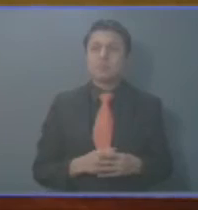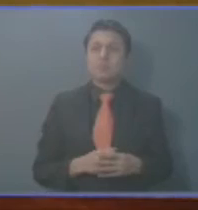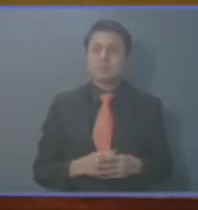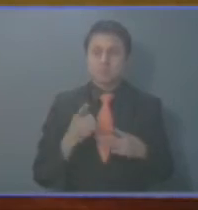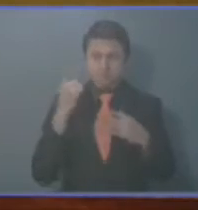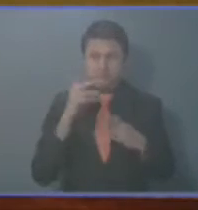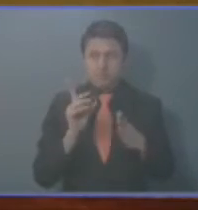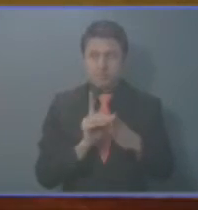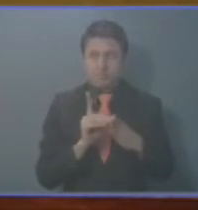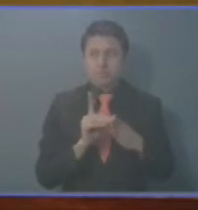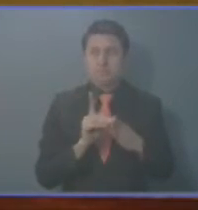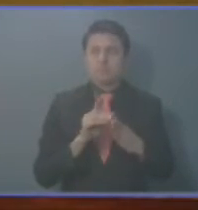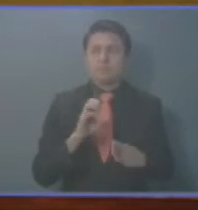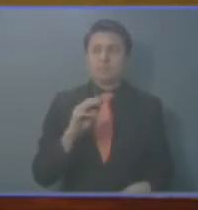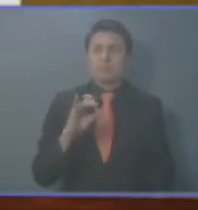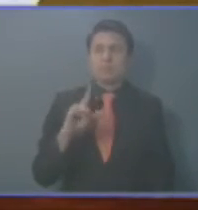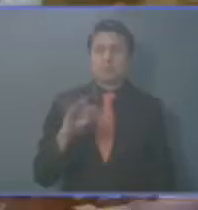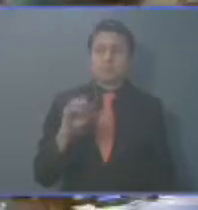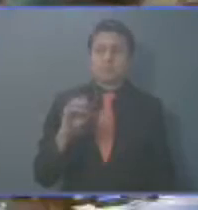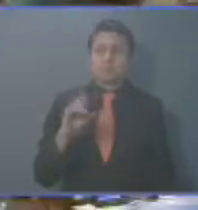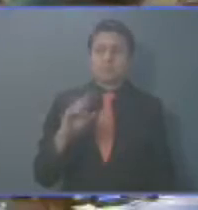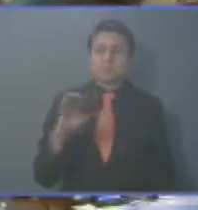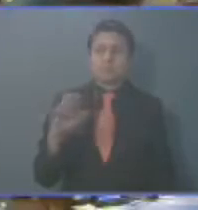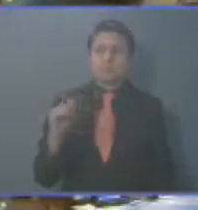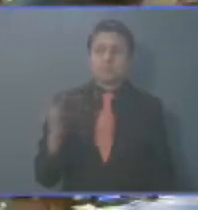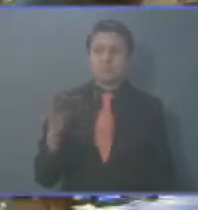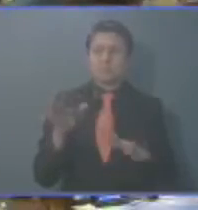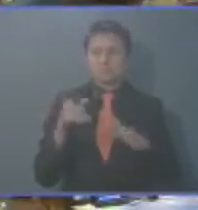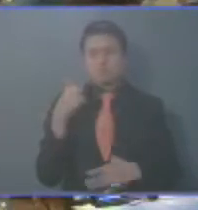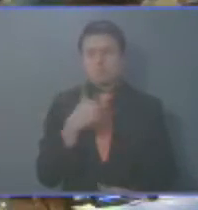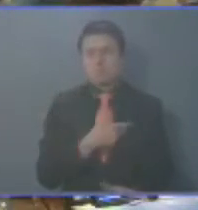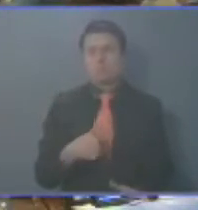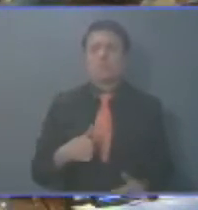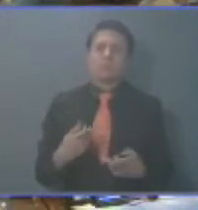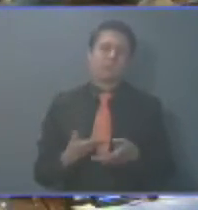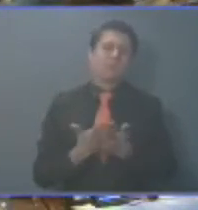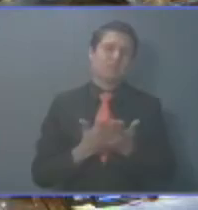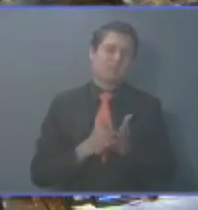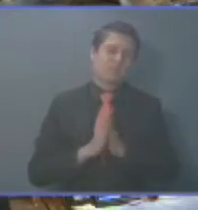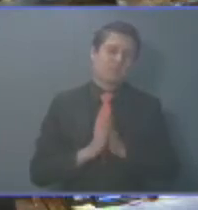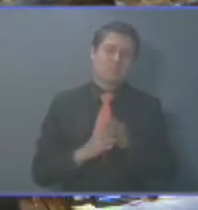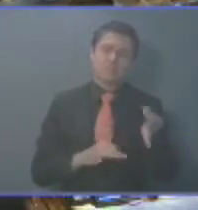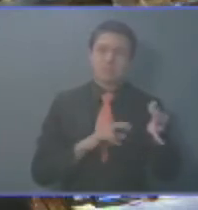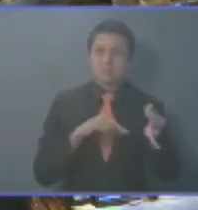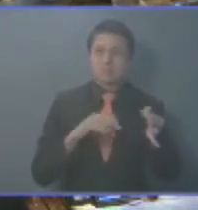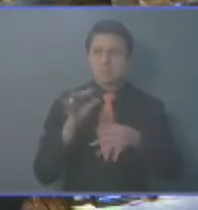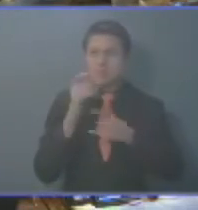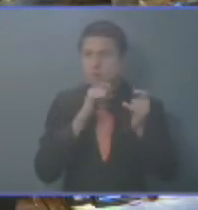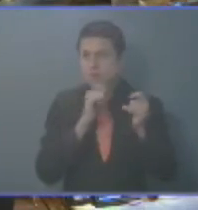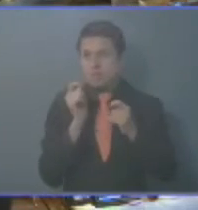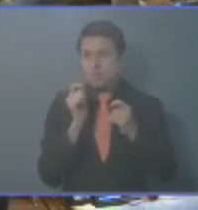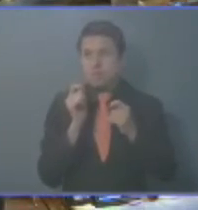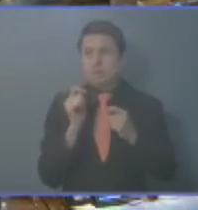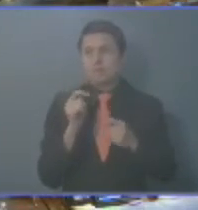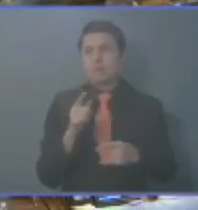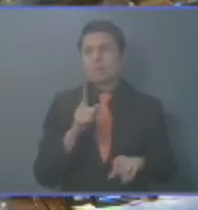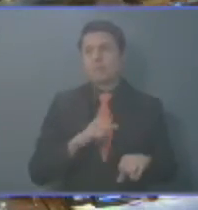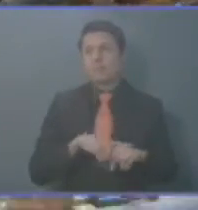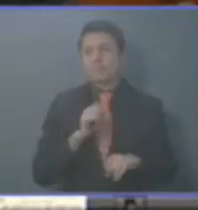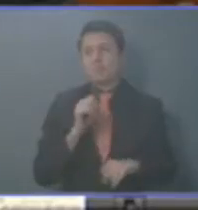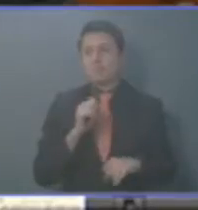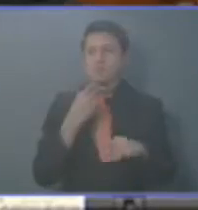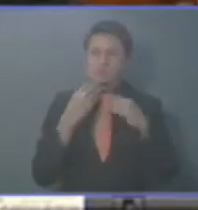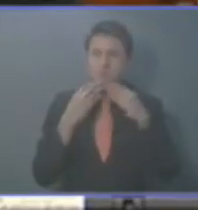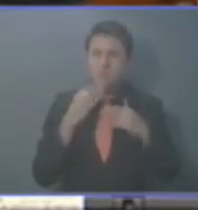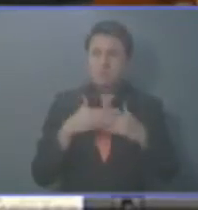El uso de la palabra el diputado Emilio Corea. Gracias, presidente. Quisiera solicitar la lectura de la pieza de correspondencia y que me reserve el uso